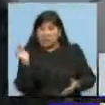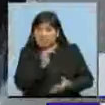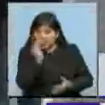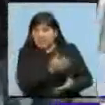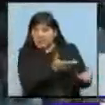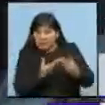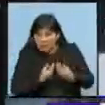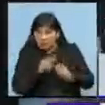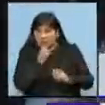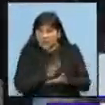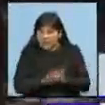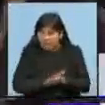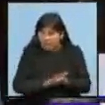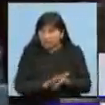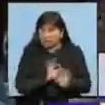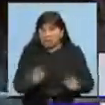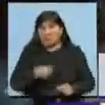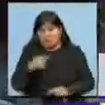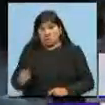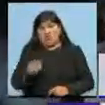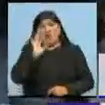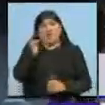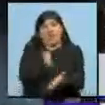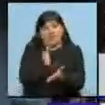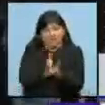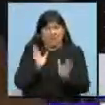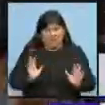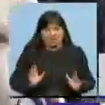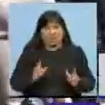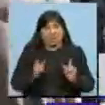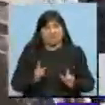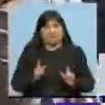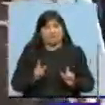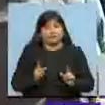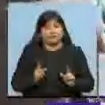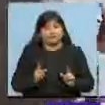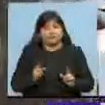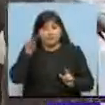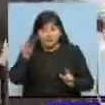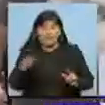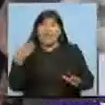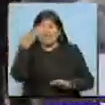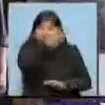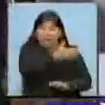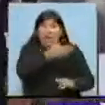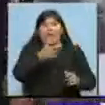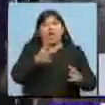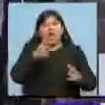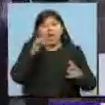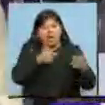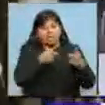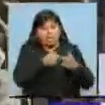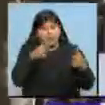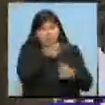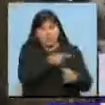mantiene el abuso a pesar del reclamo del civil si bien en la a la ong y nosotros los guiamos les tratamos de hacer